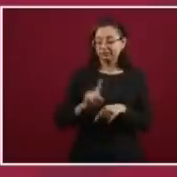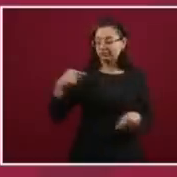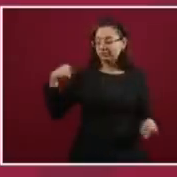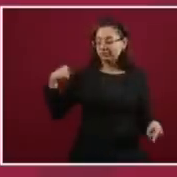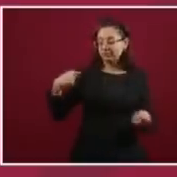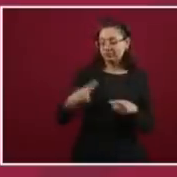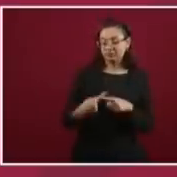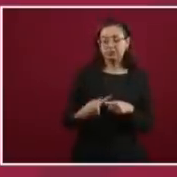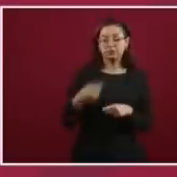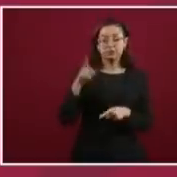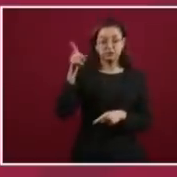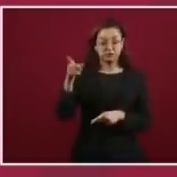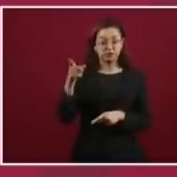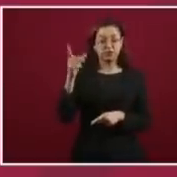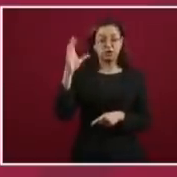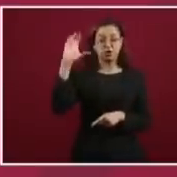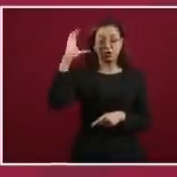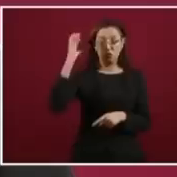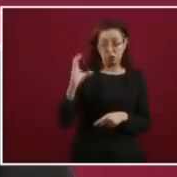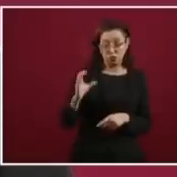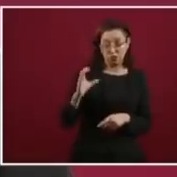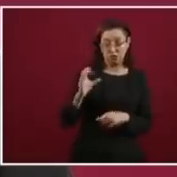partir de los de culiacán